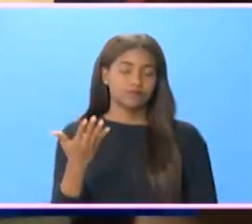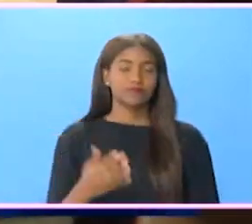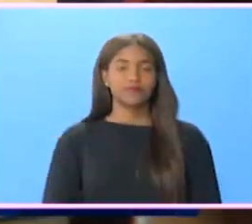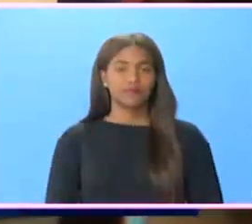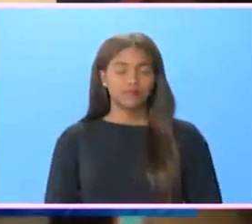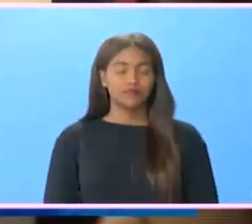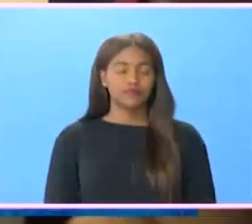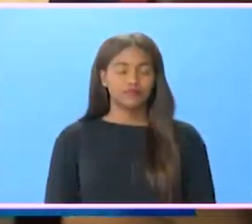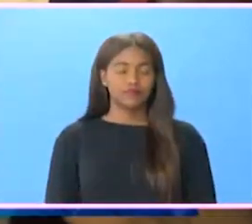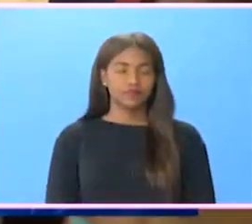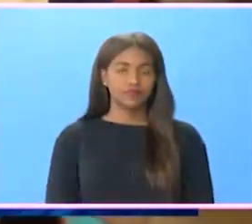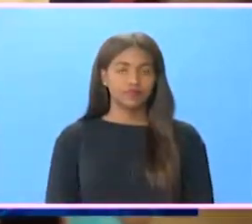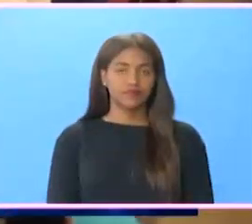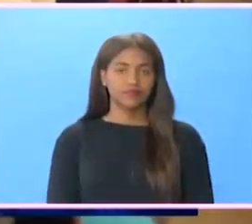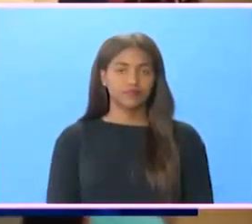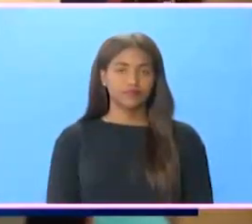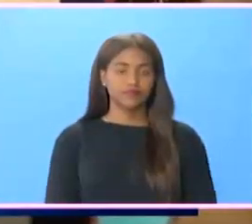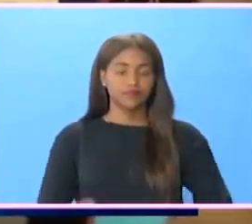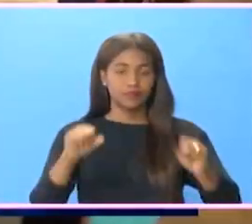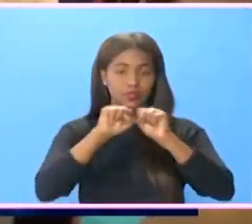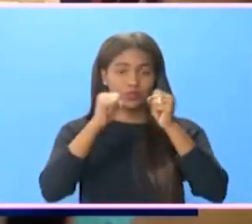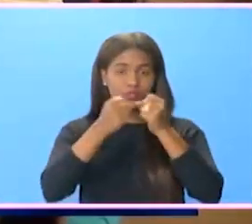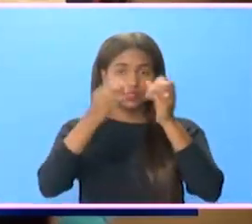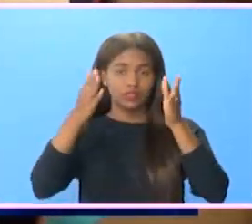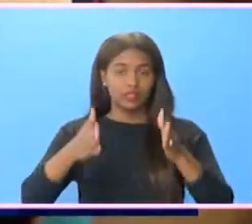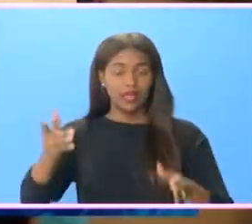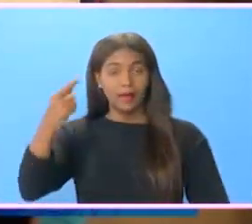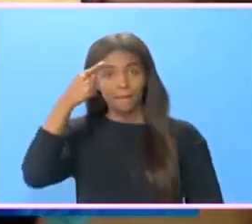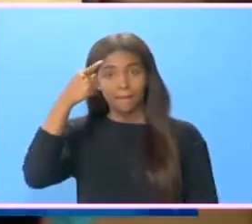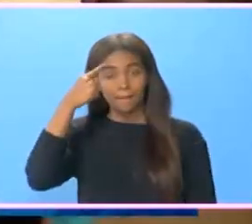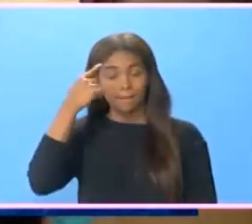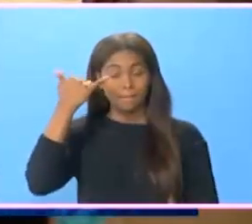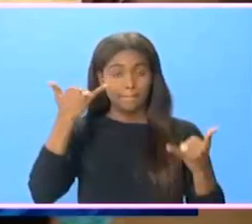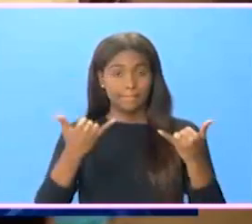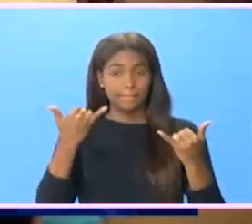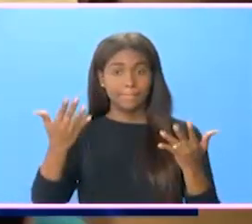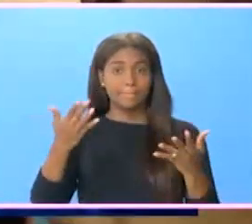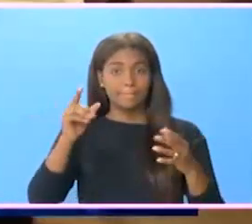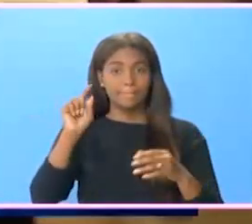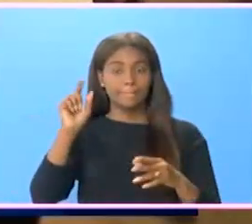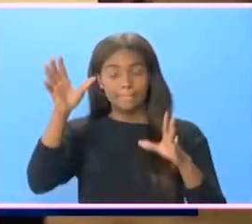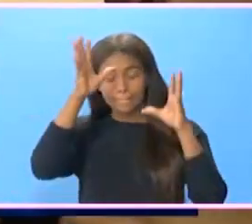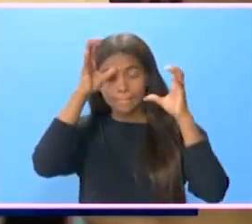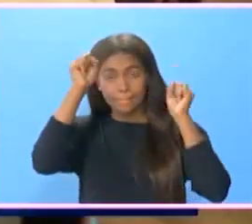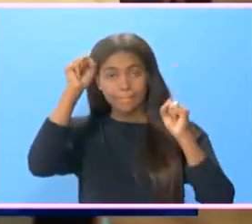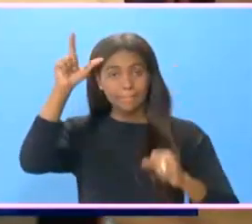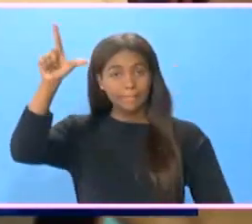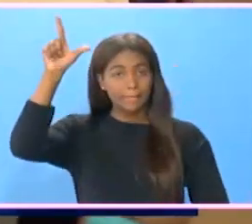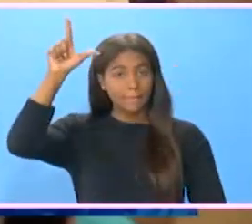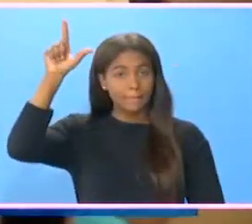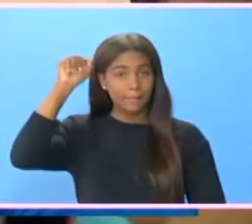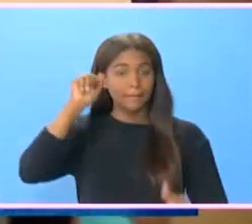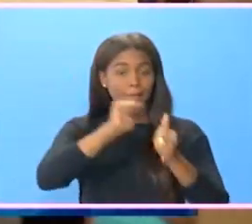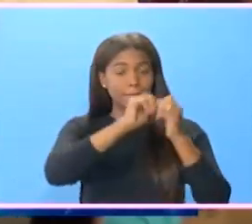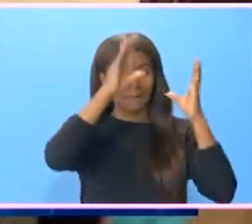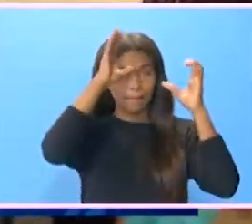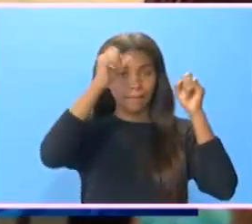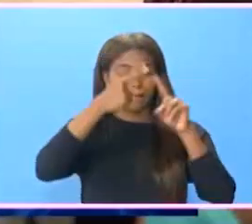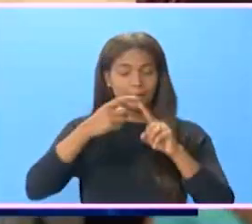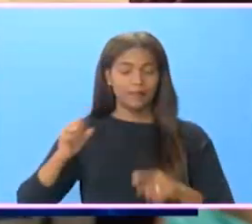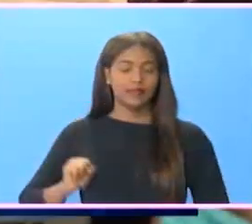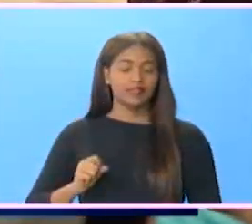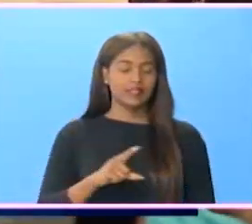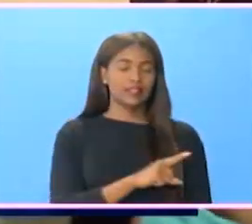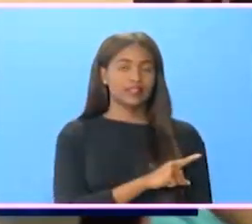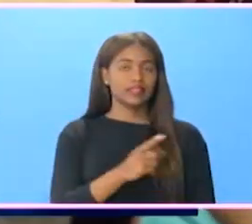caso. La sociedad civil entiende, pues precisamente, en este caso el primer mandatario Luis Abinader y el presidente del Senado Eduardo